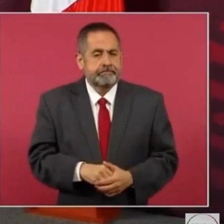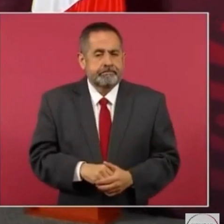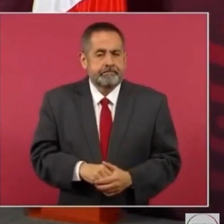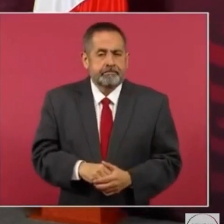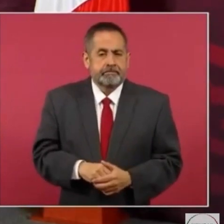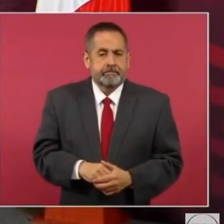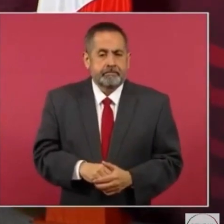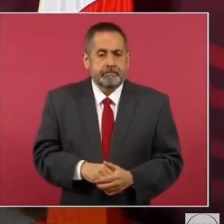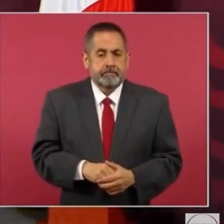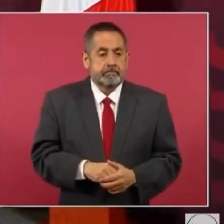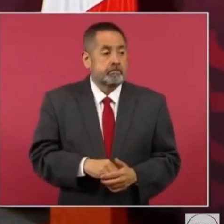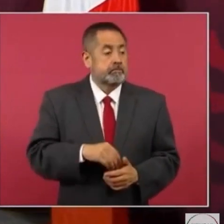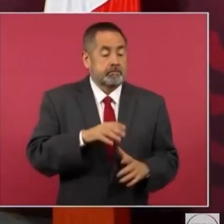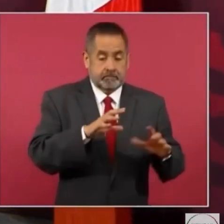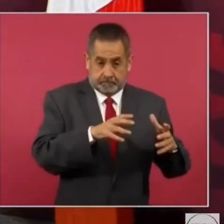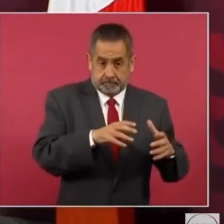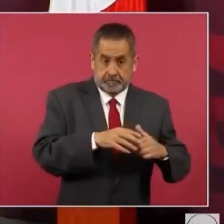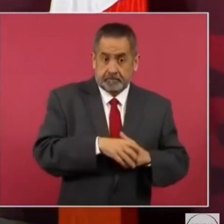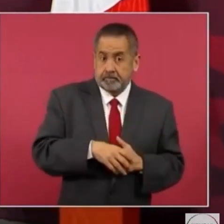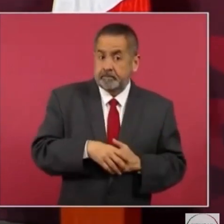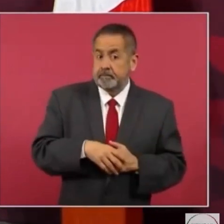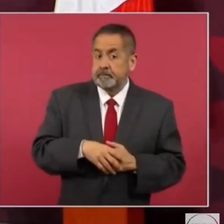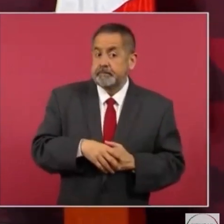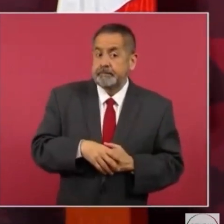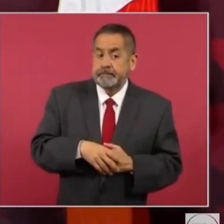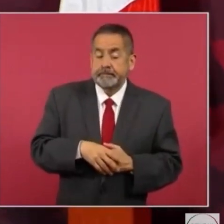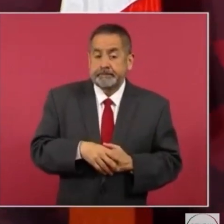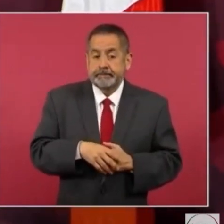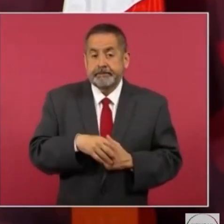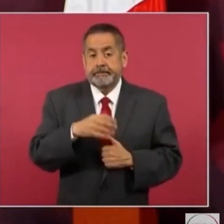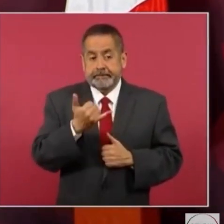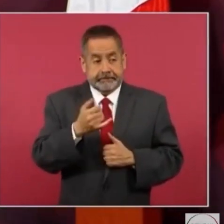Y cuando empieza la campaña